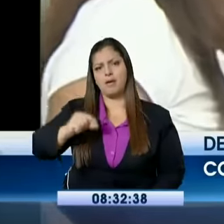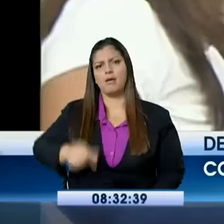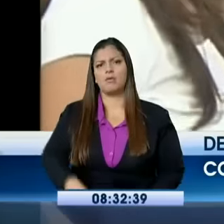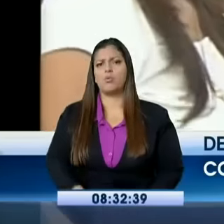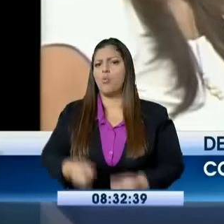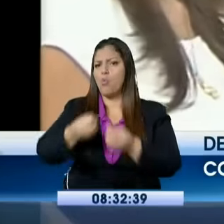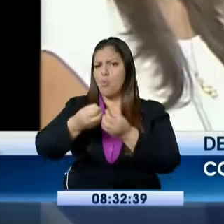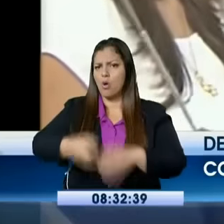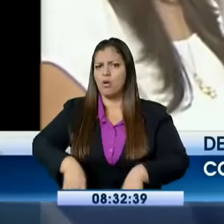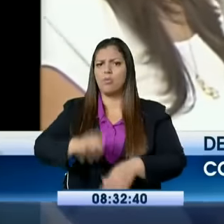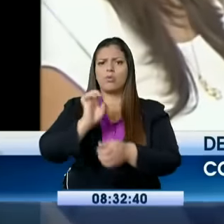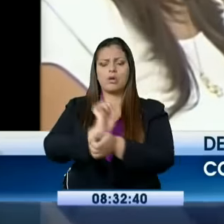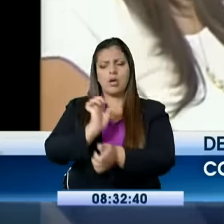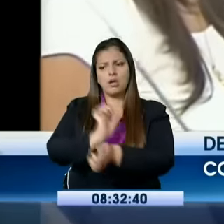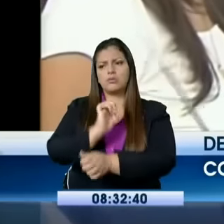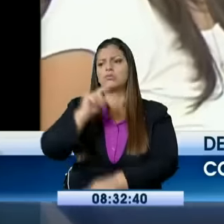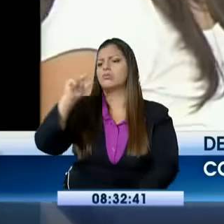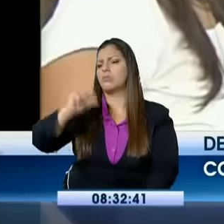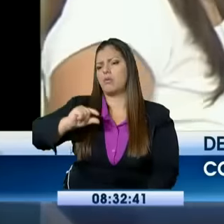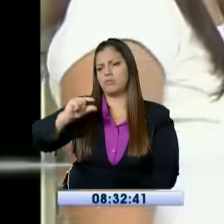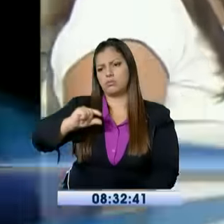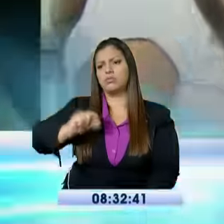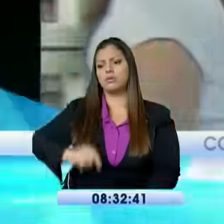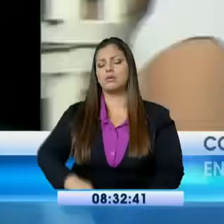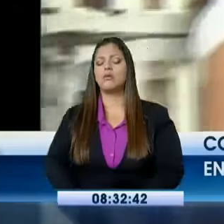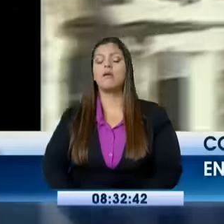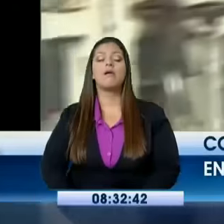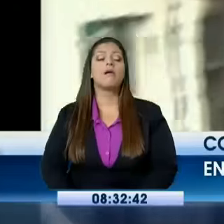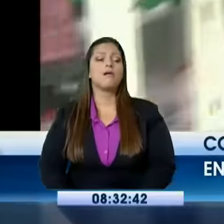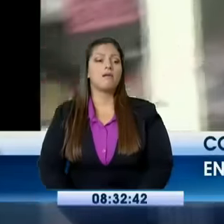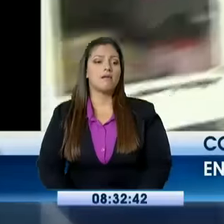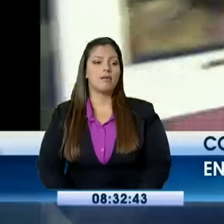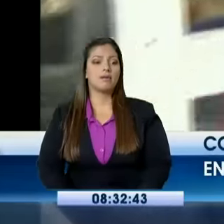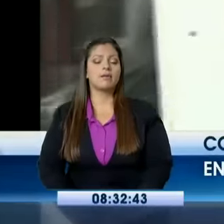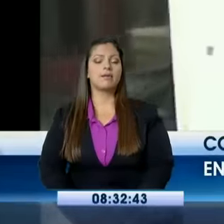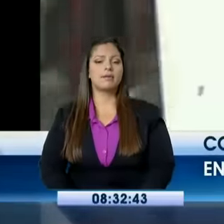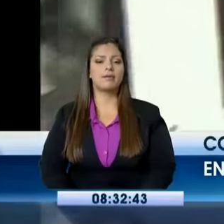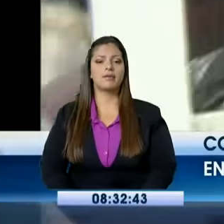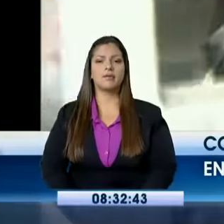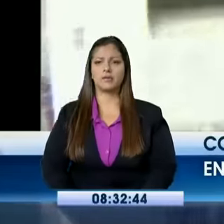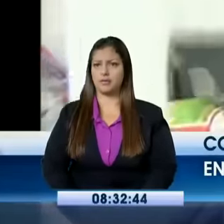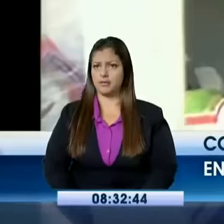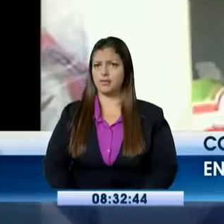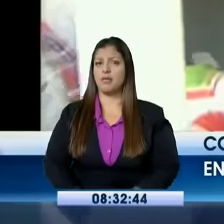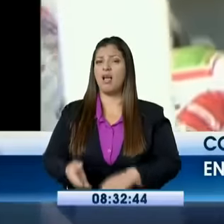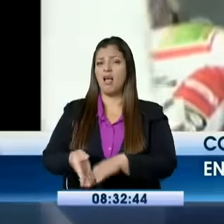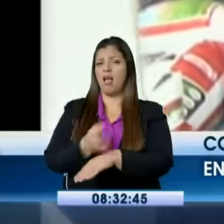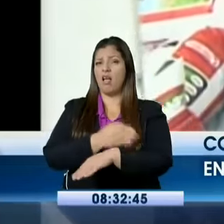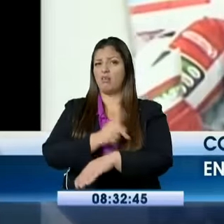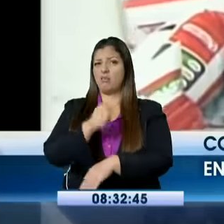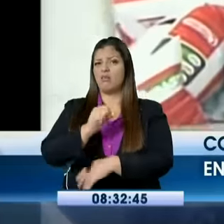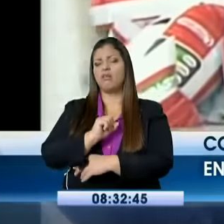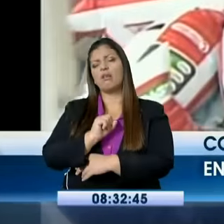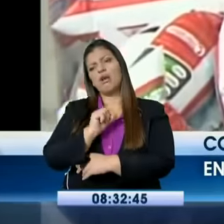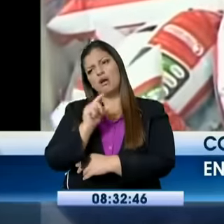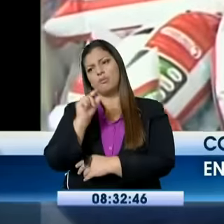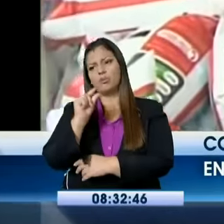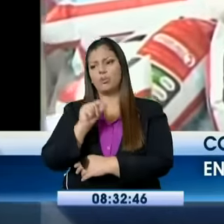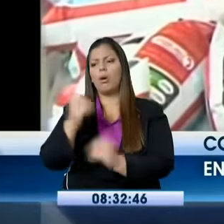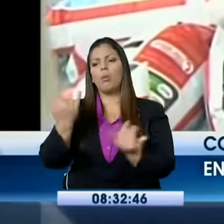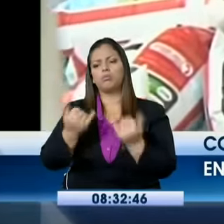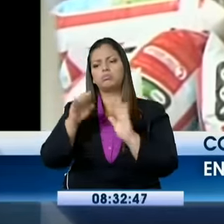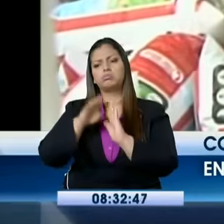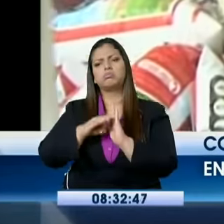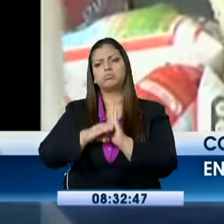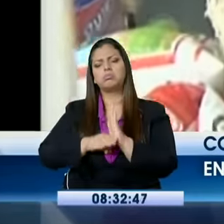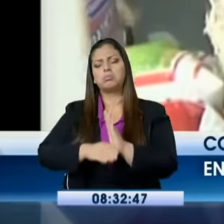esto nunca está todo. Más barato, incluso él menciona, ¿no? ¿Verdad? Que de semanas anteriores. Más barato. A veces baja también el valor. Estos